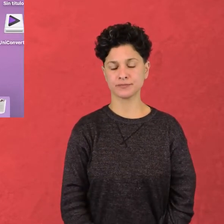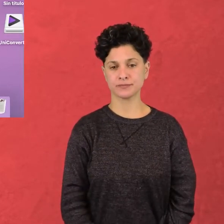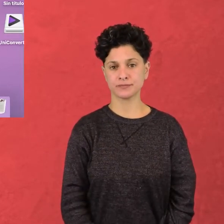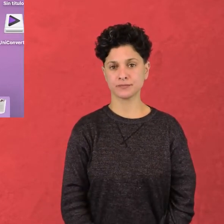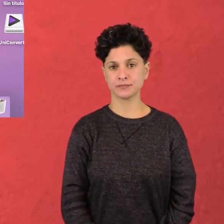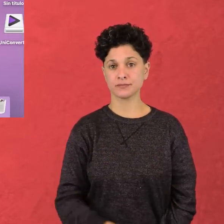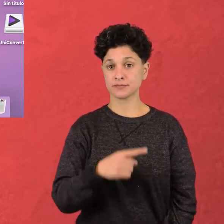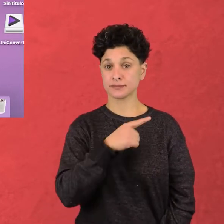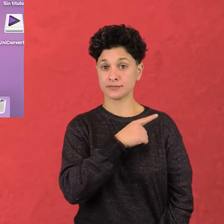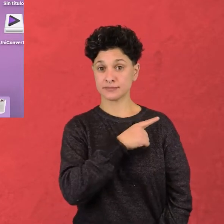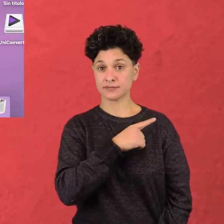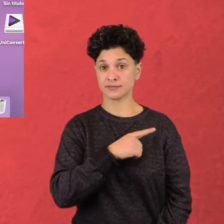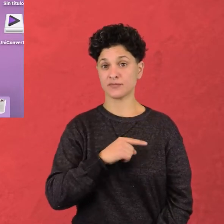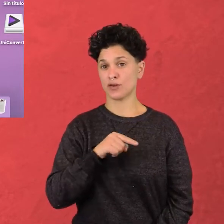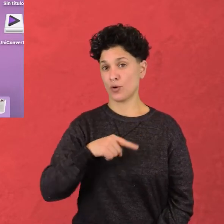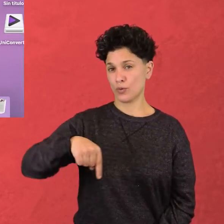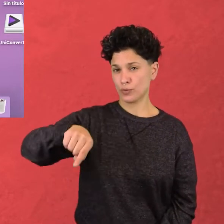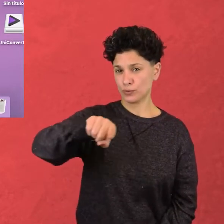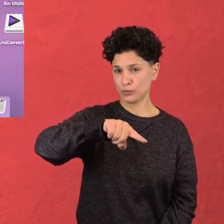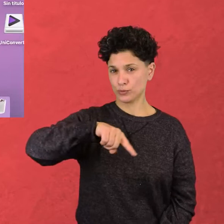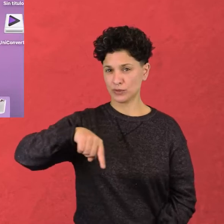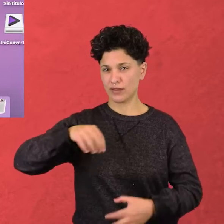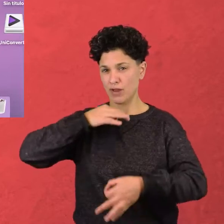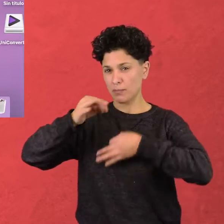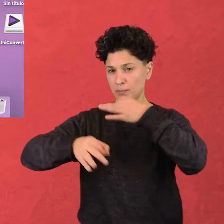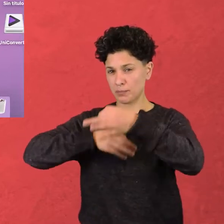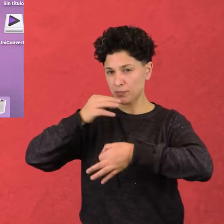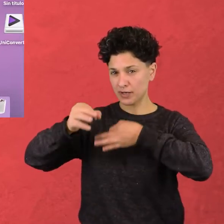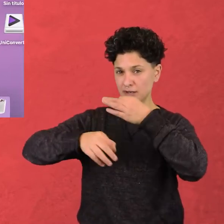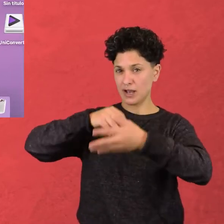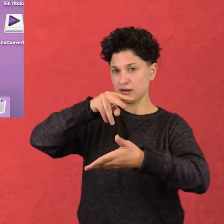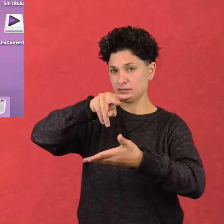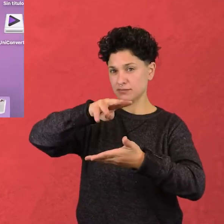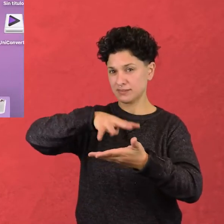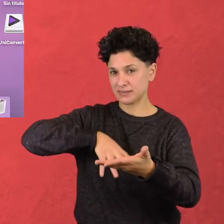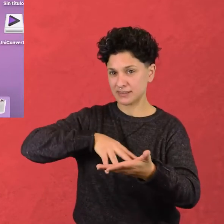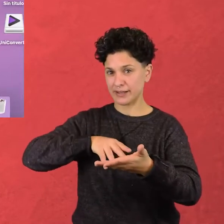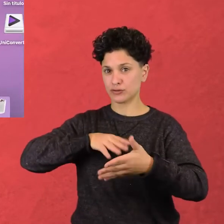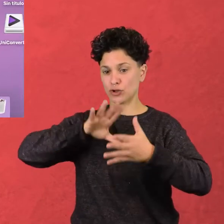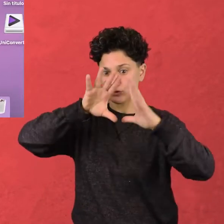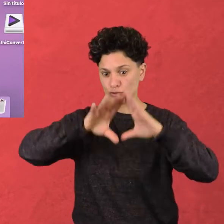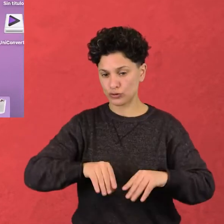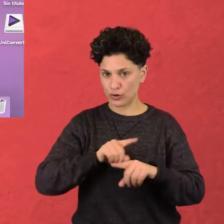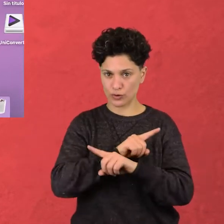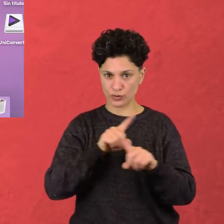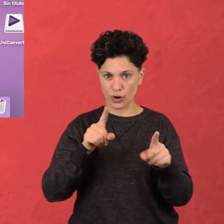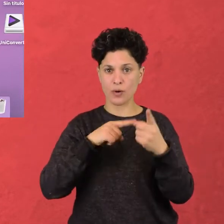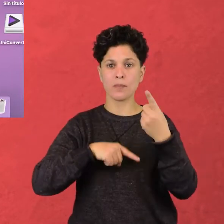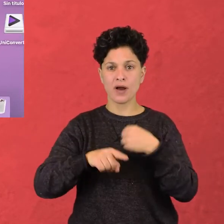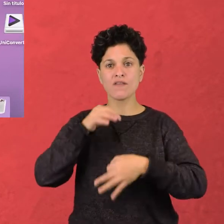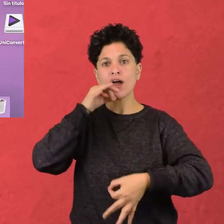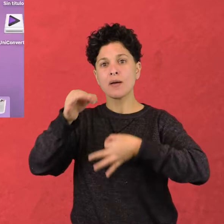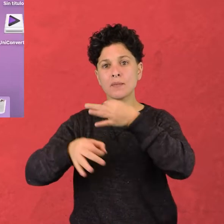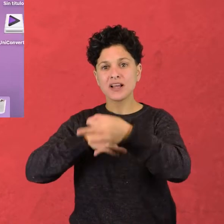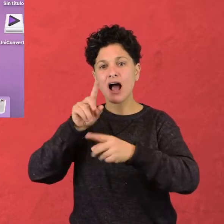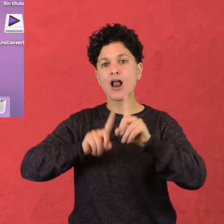Claramente ustedes esto, yo no lo voy a explicar todo, pero es una ayuda el poder leer con ustedes algunas partes para que se les